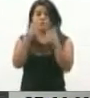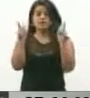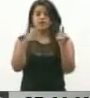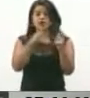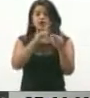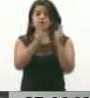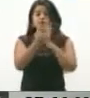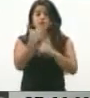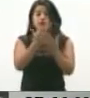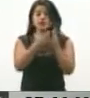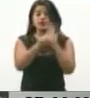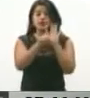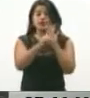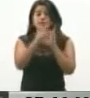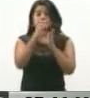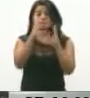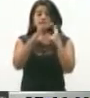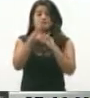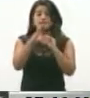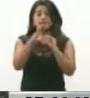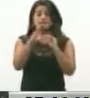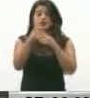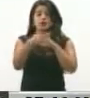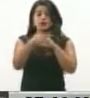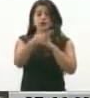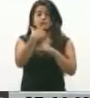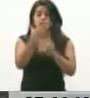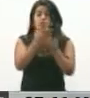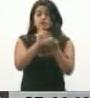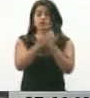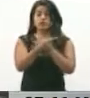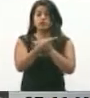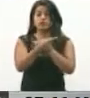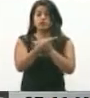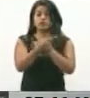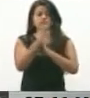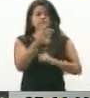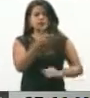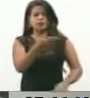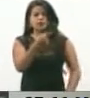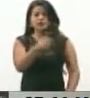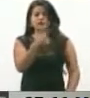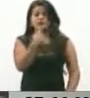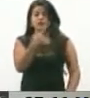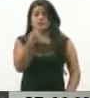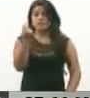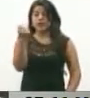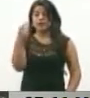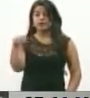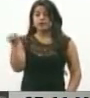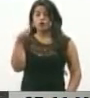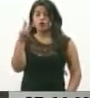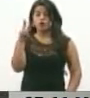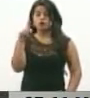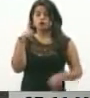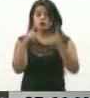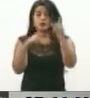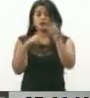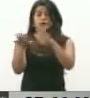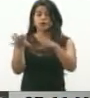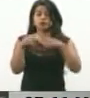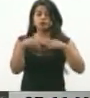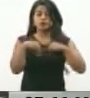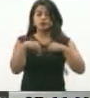la Ley Orgánica de Ciencia, Tecnología e Innovación, es que entonces, con recursos de todos, haya la posibilidad de que de repente